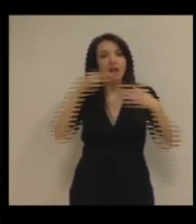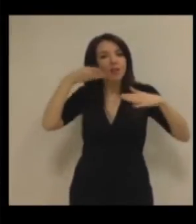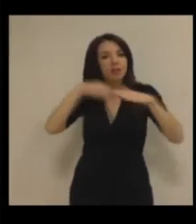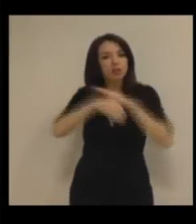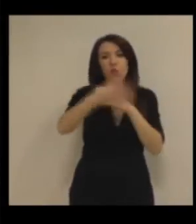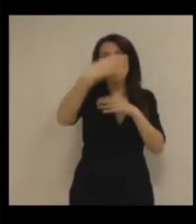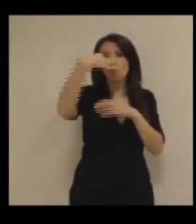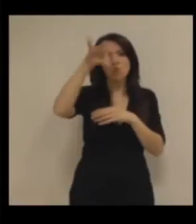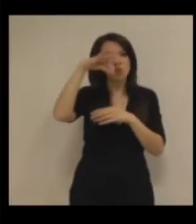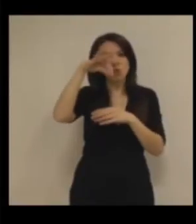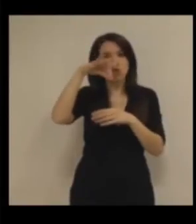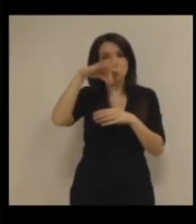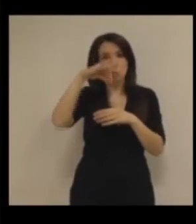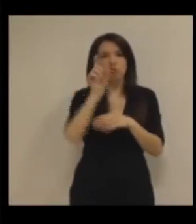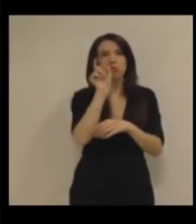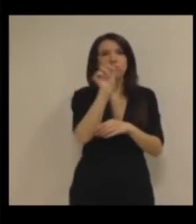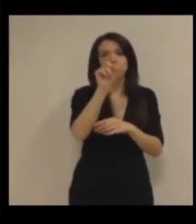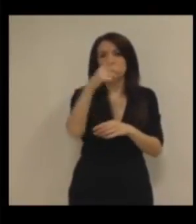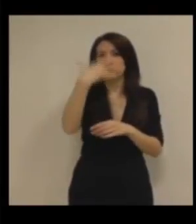ellos.